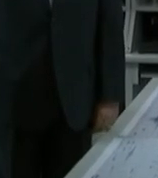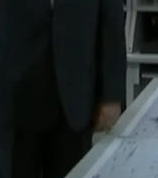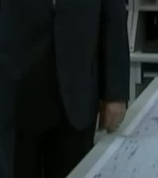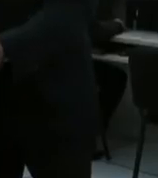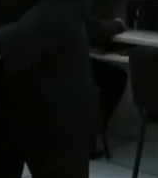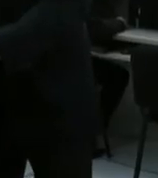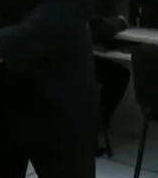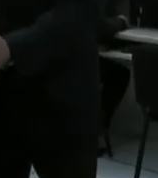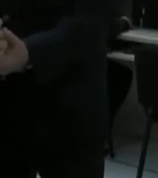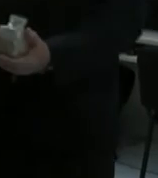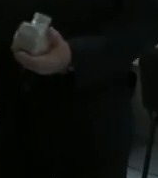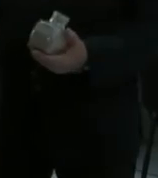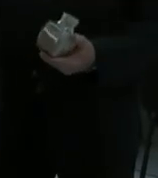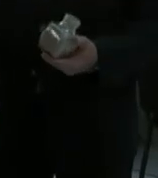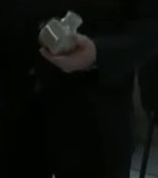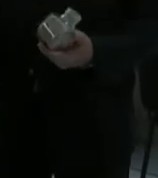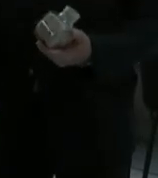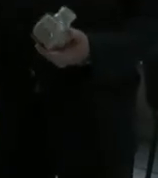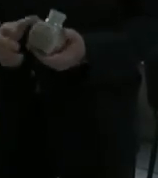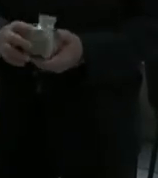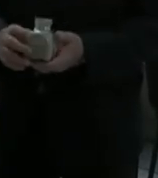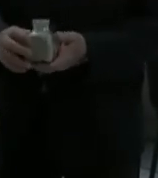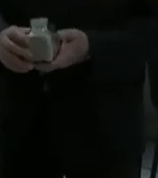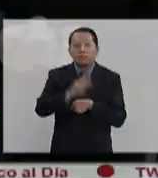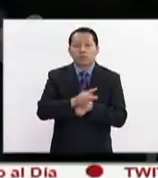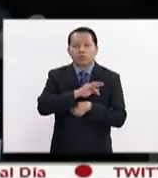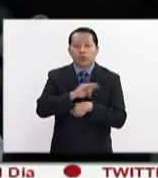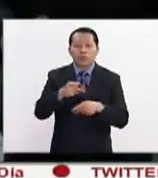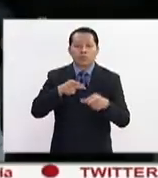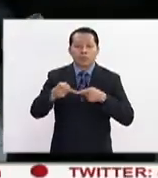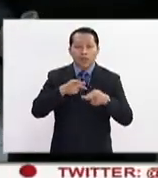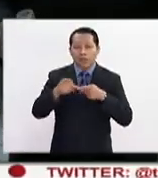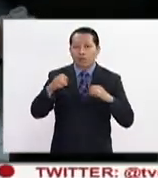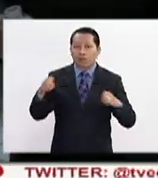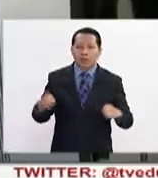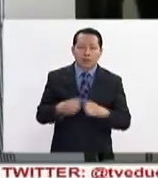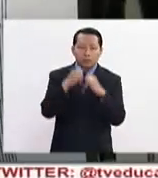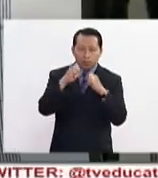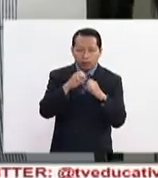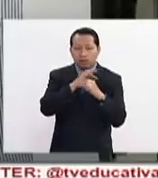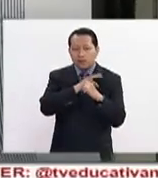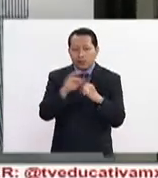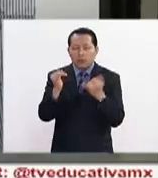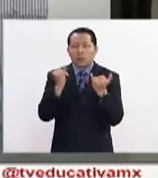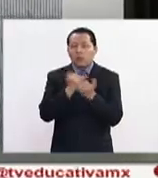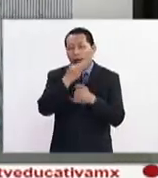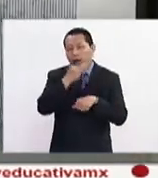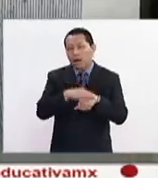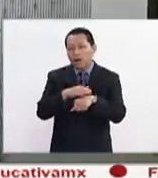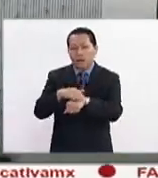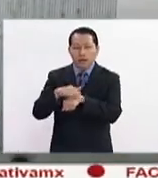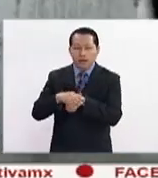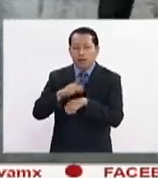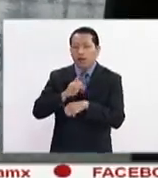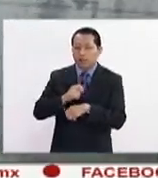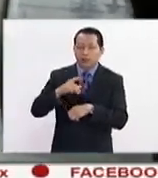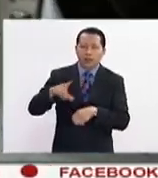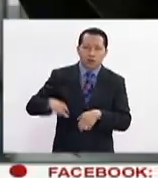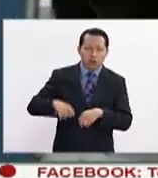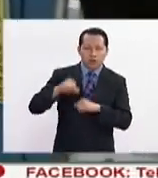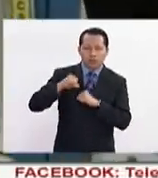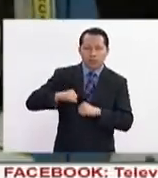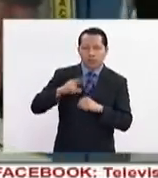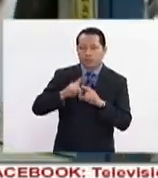a las medidas que se han implementado actualmente, nuestro país está preparado para las emergencias. También hizo un llamado a las autoridades